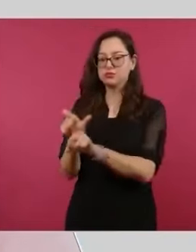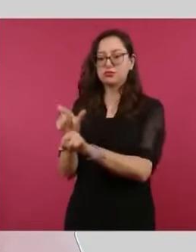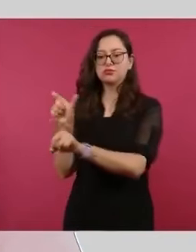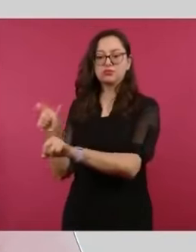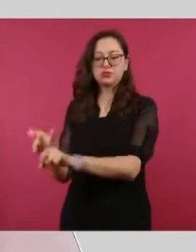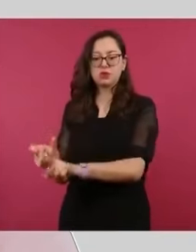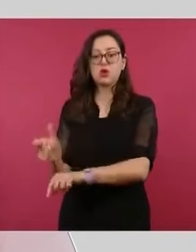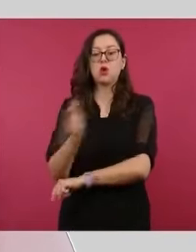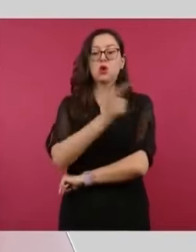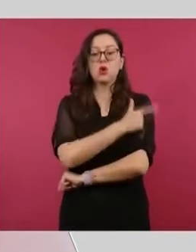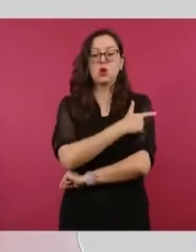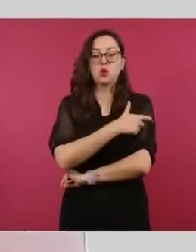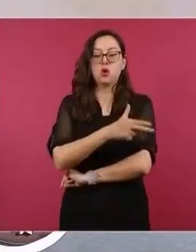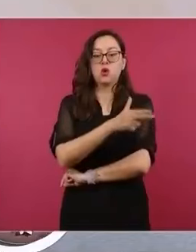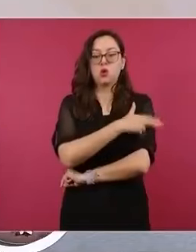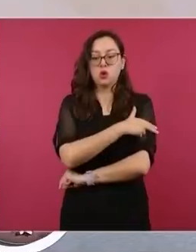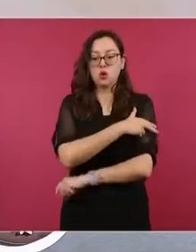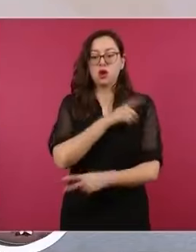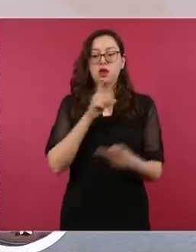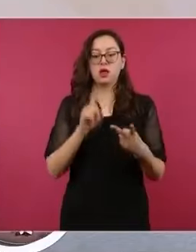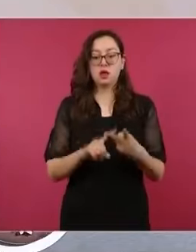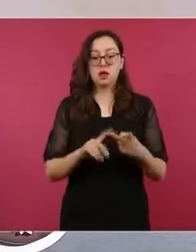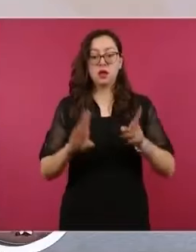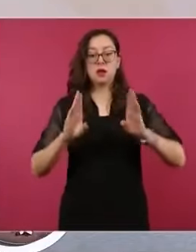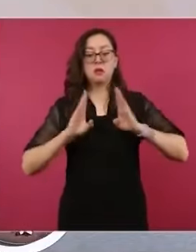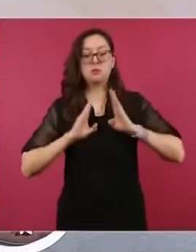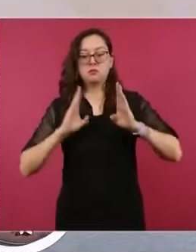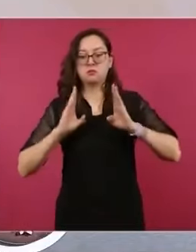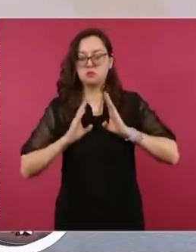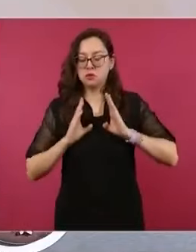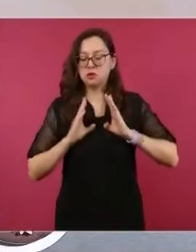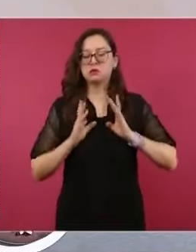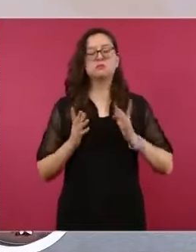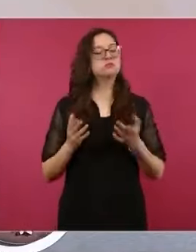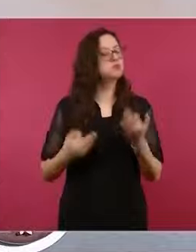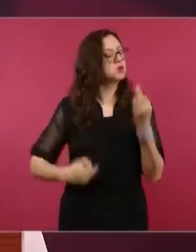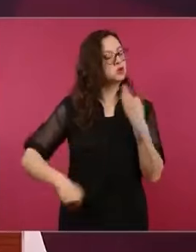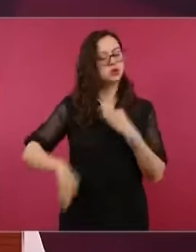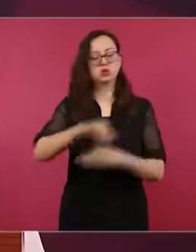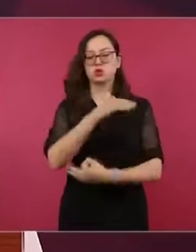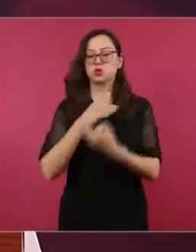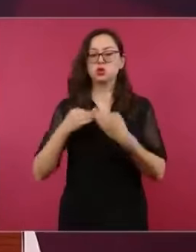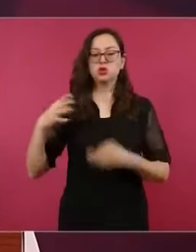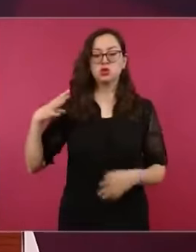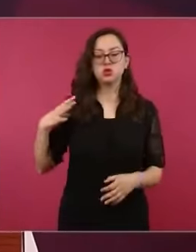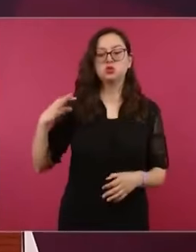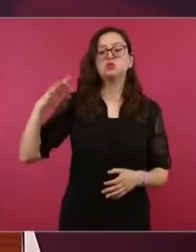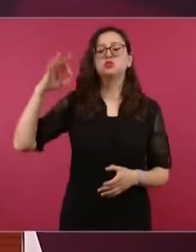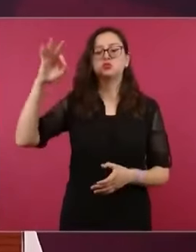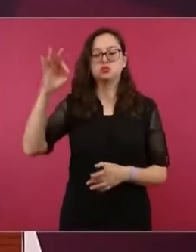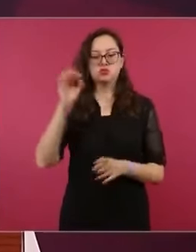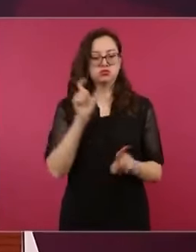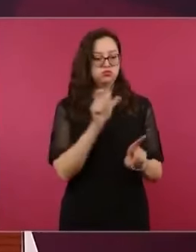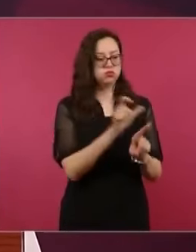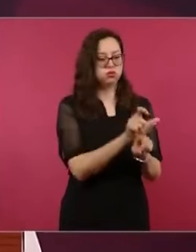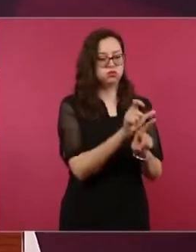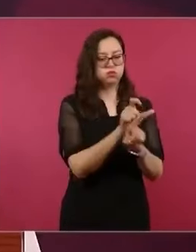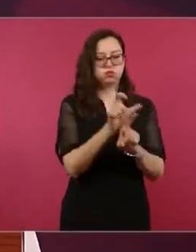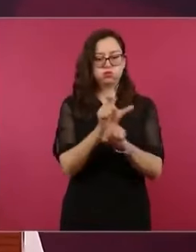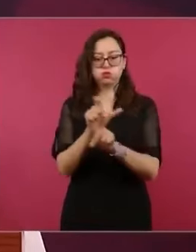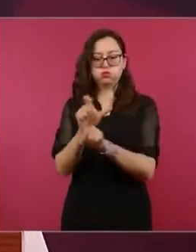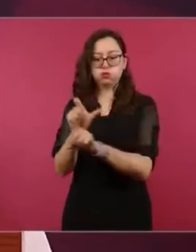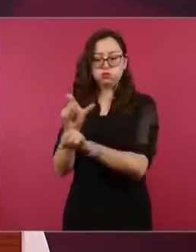y el Ejército mexicano hay atención para todas y cada una de las solicitudes.